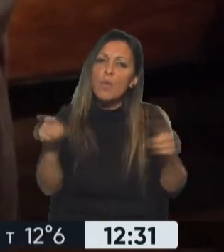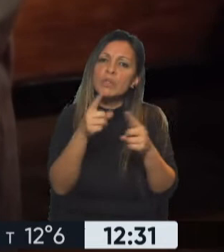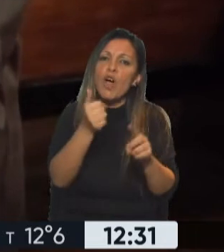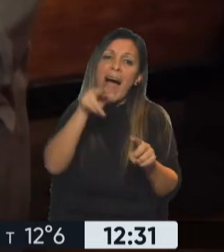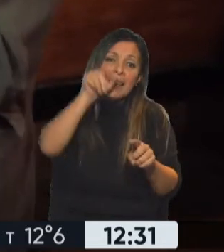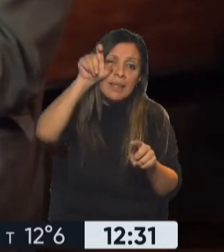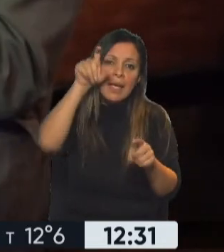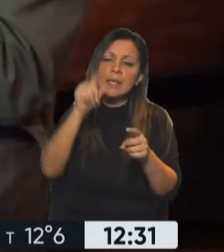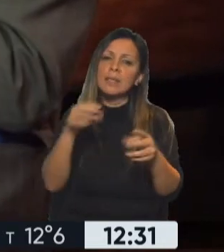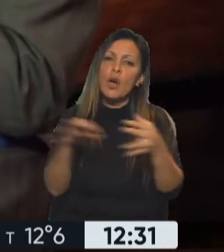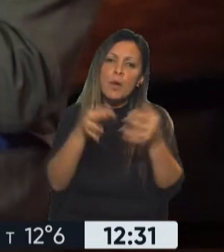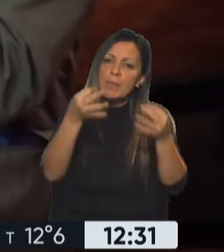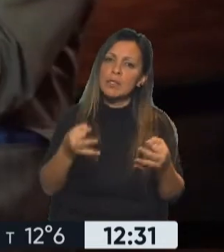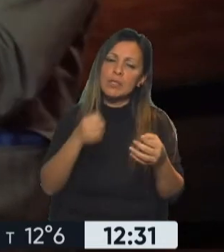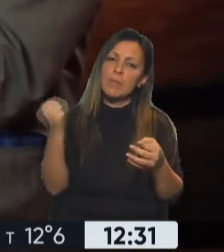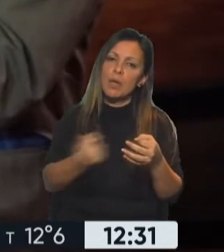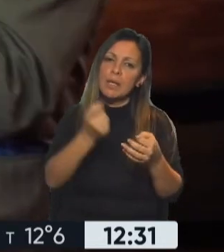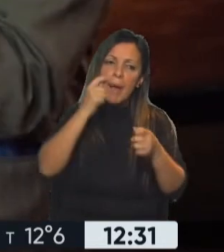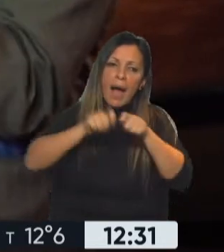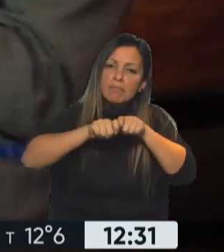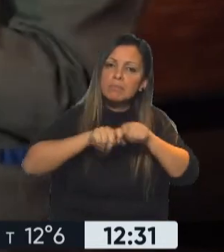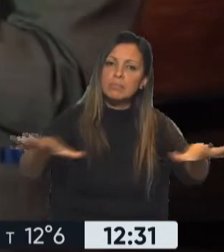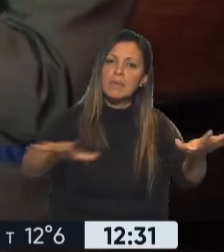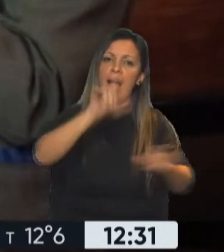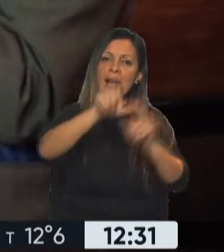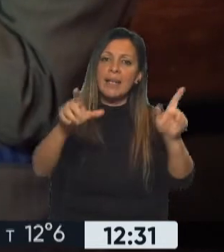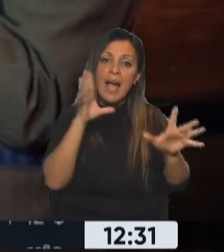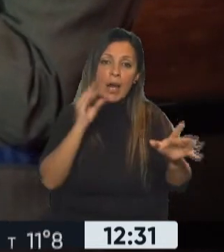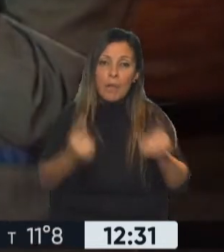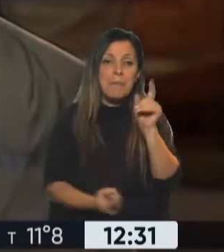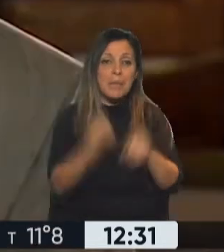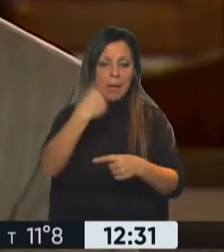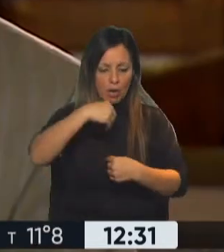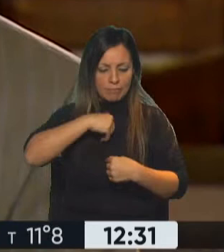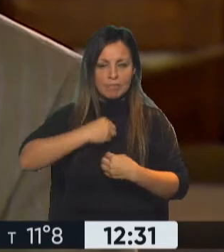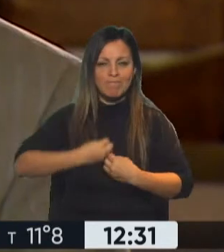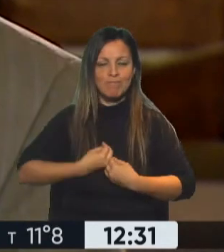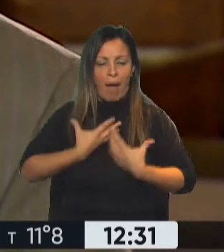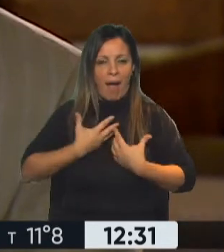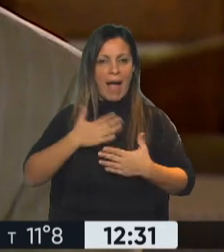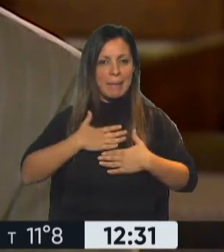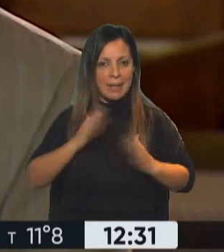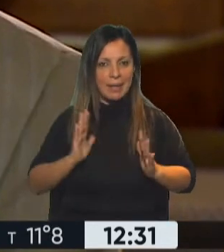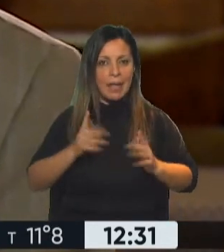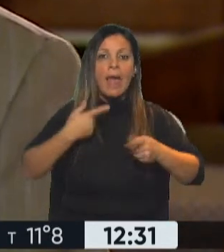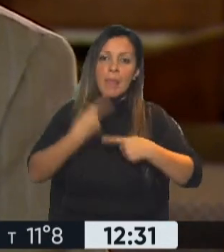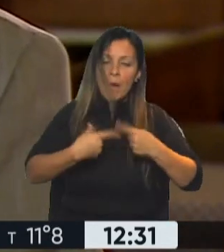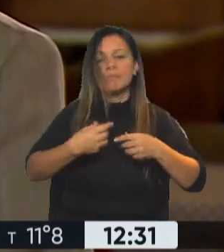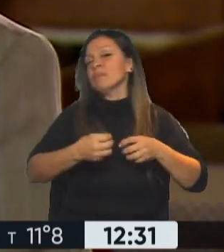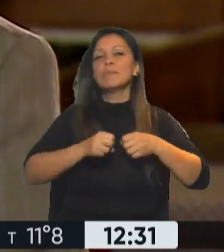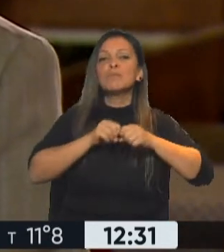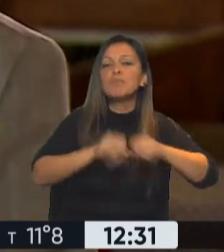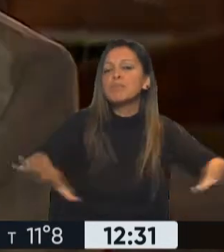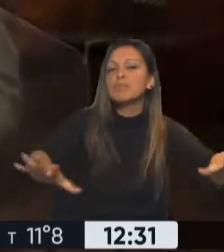de compartir y atravesar a la gente con algo que a vos te atravesó es también lograr esa empatía que